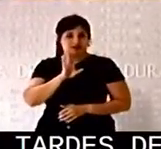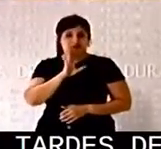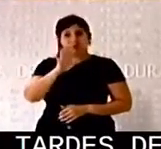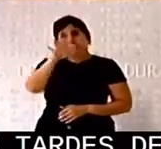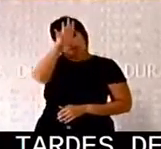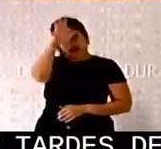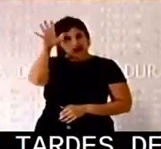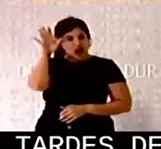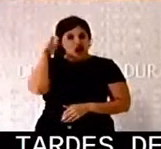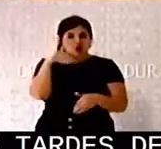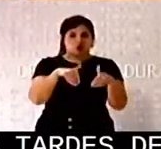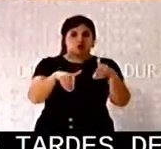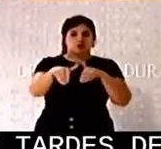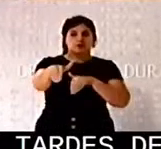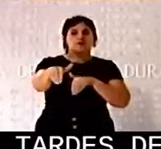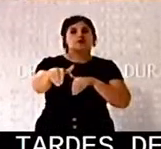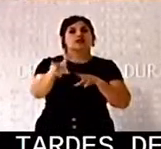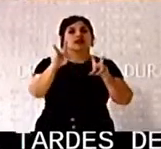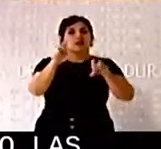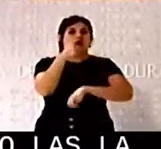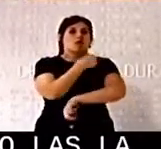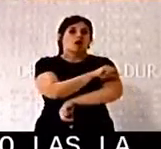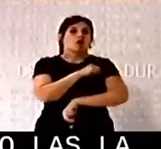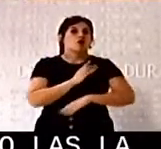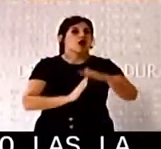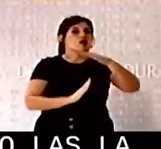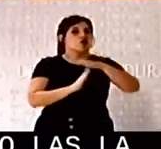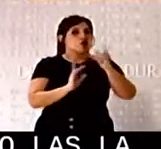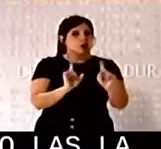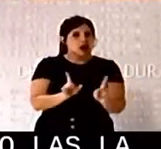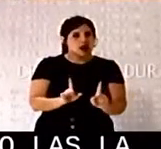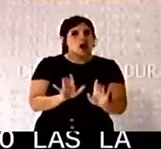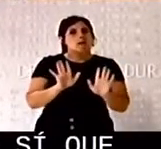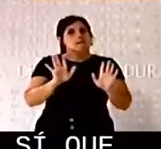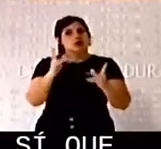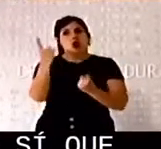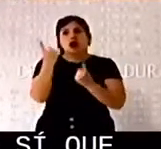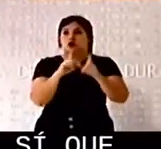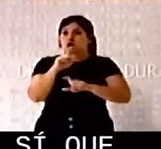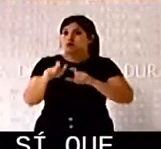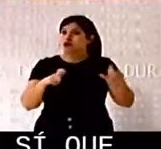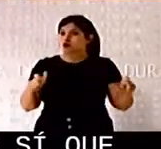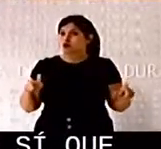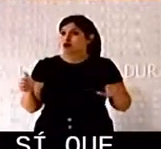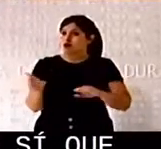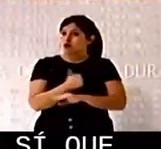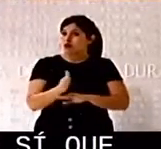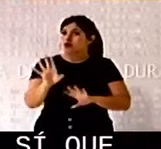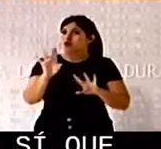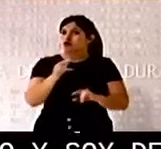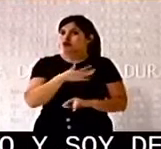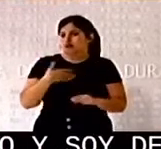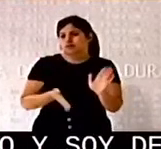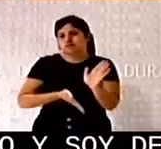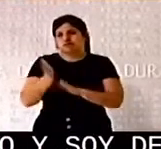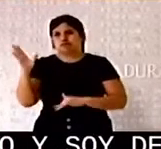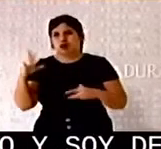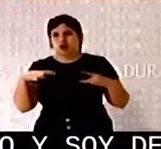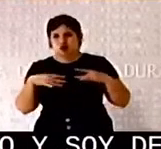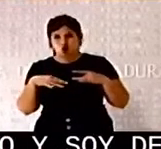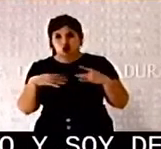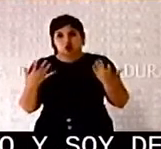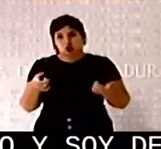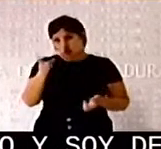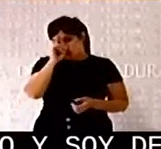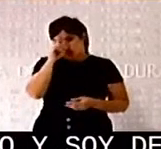la vacuna no se va a ir de vacaciones, pero sí que algunos ciudadanos sí que están pensando irse de vacaciones. No sé si ya se tiene ultimado